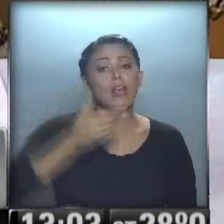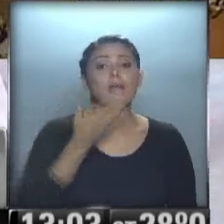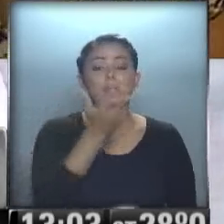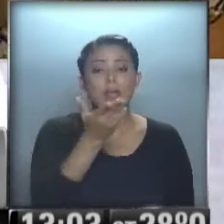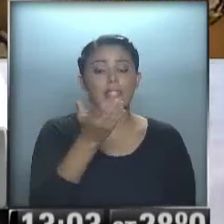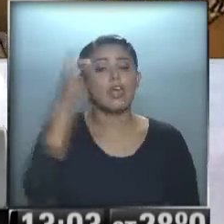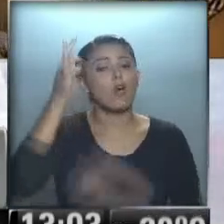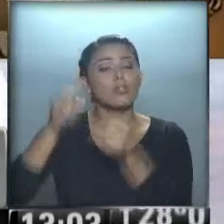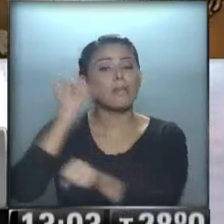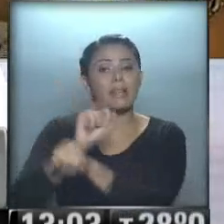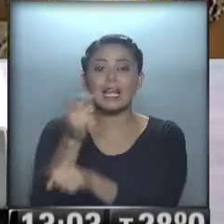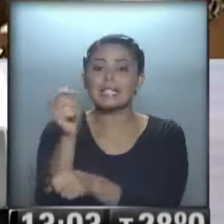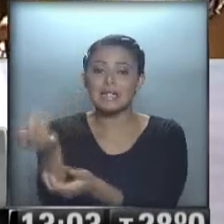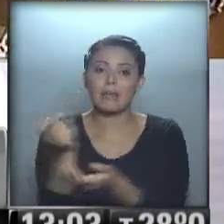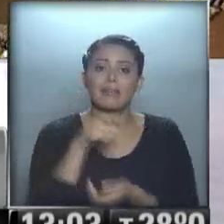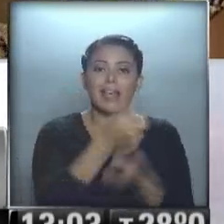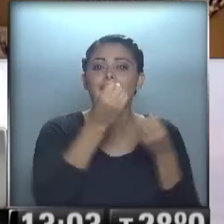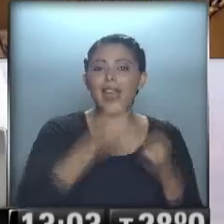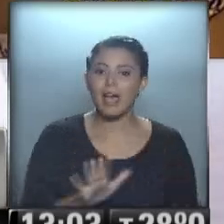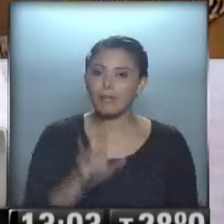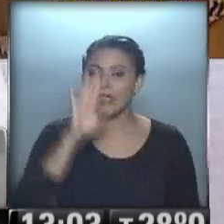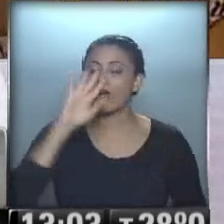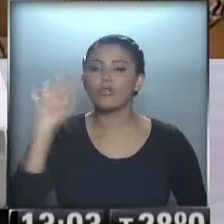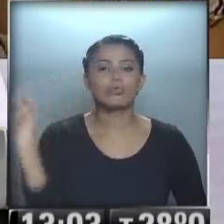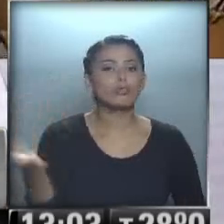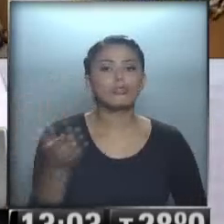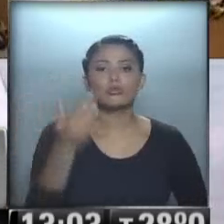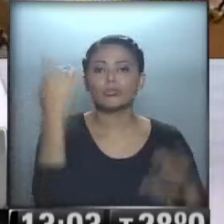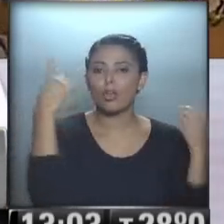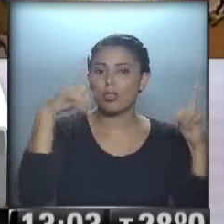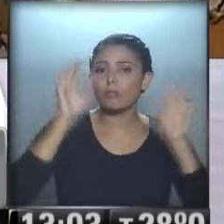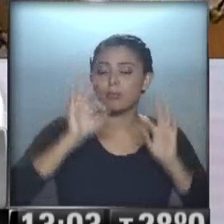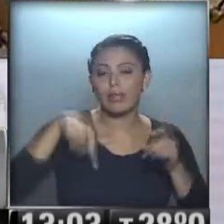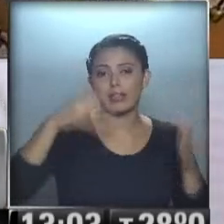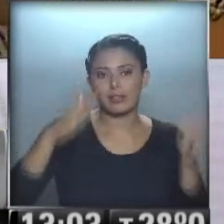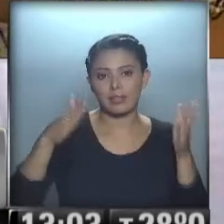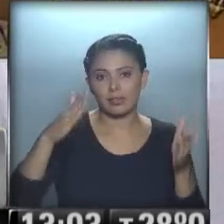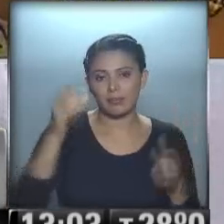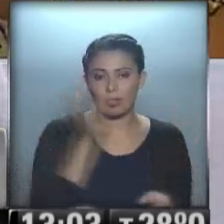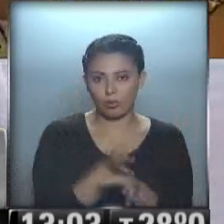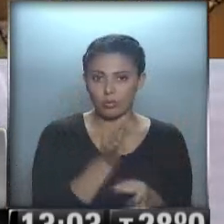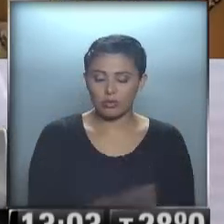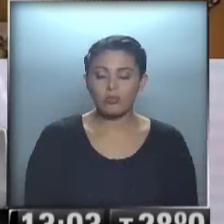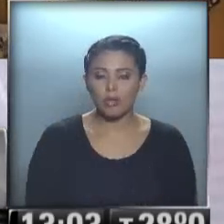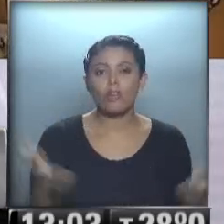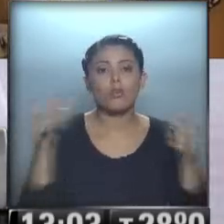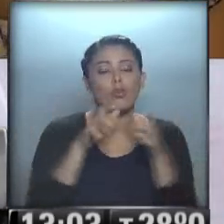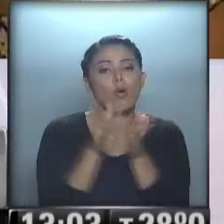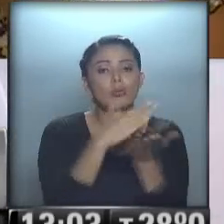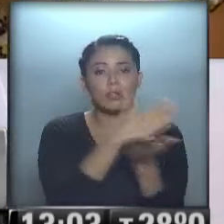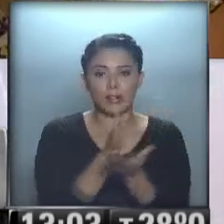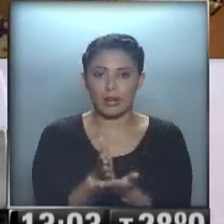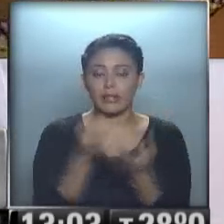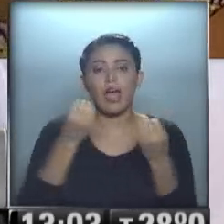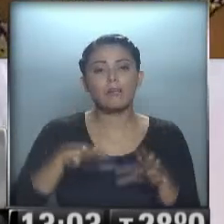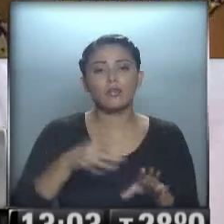penal la llave del colegio para ya comenzar con todas las actividades previstas para lo que será este ciclo lectivo. La reunión con las partes comenzó pocos